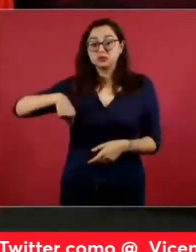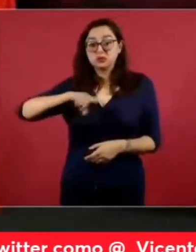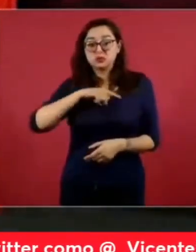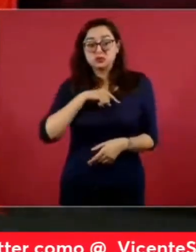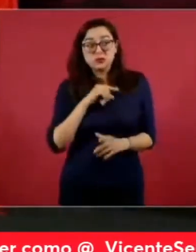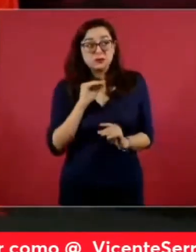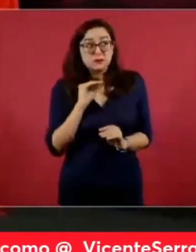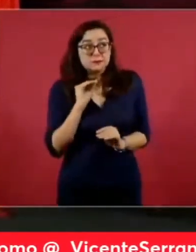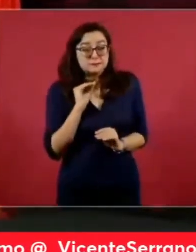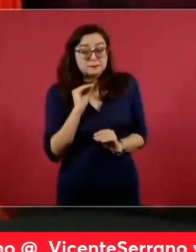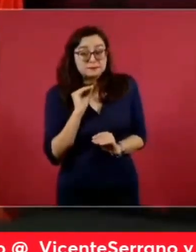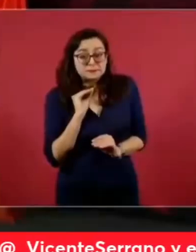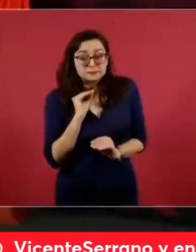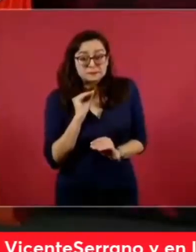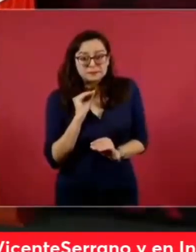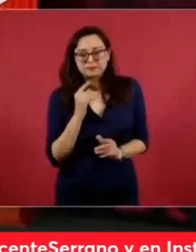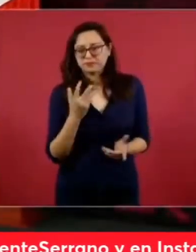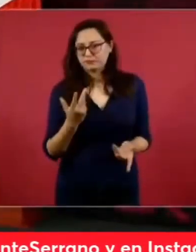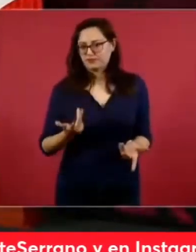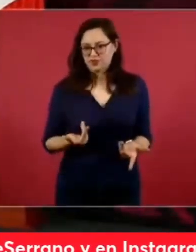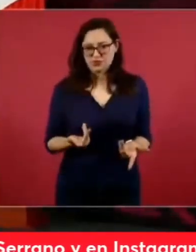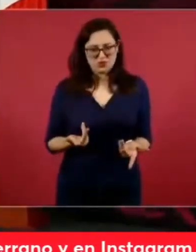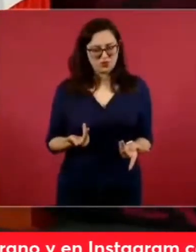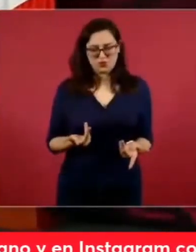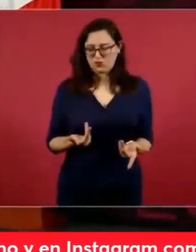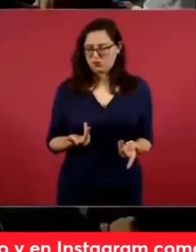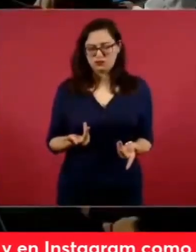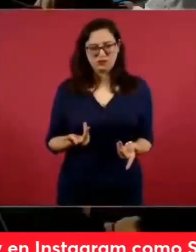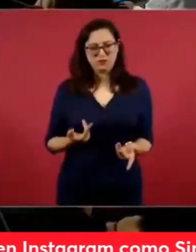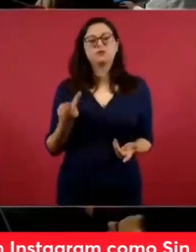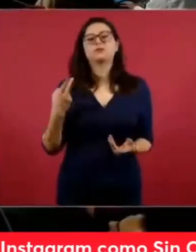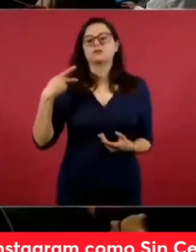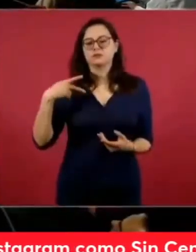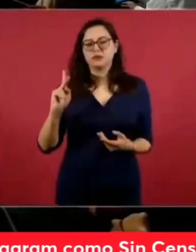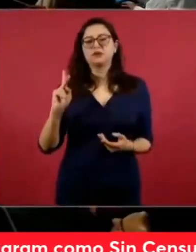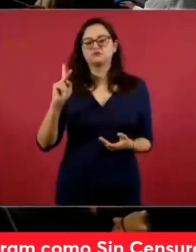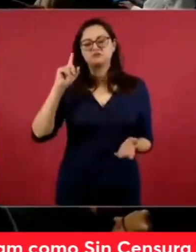Pero es arriba, sí, pero el pueblo